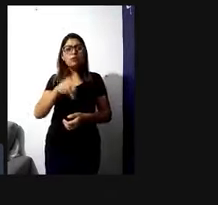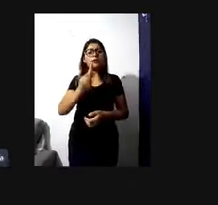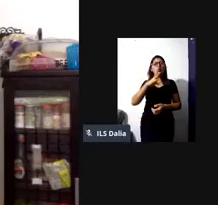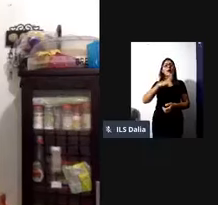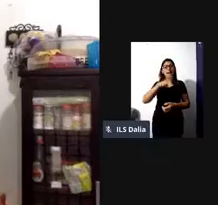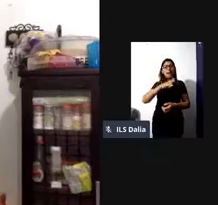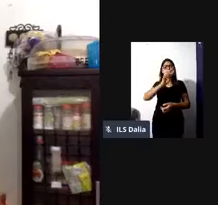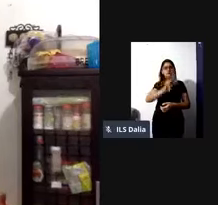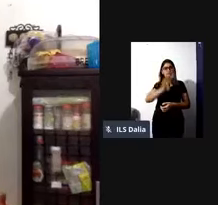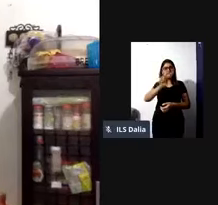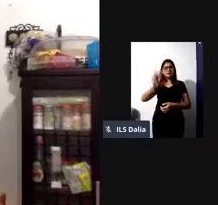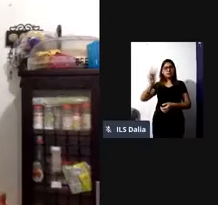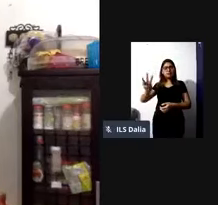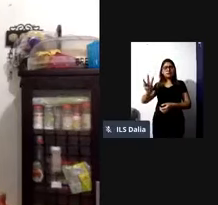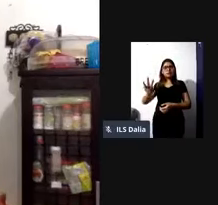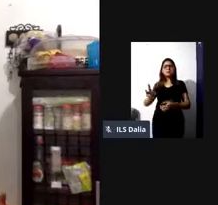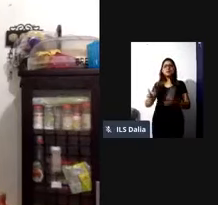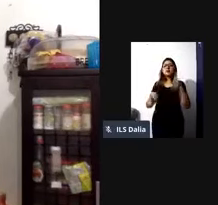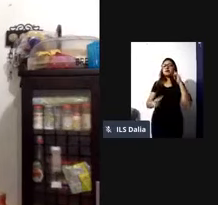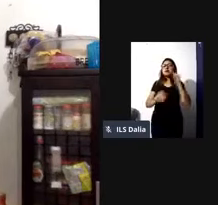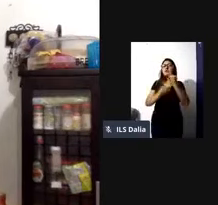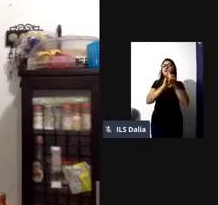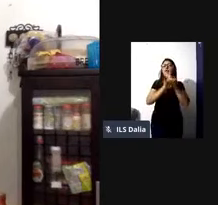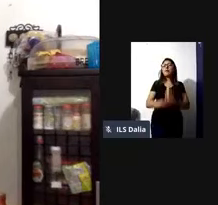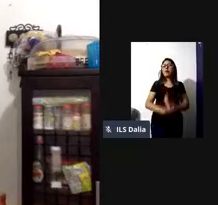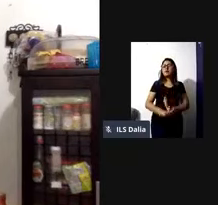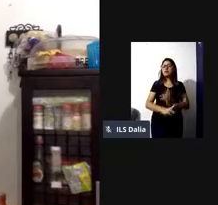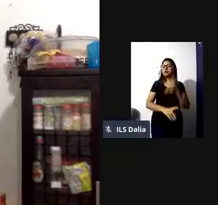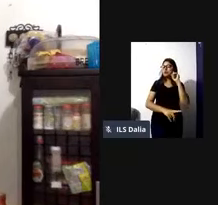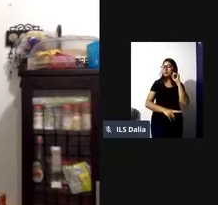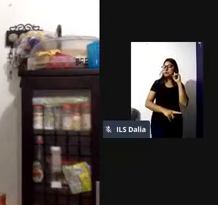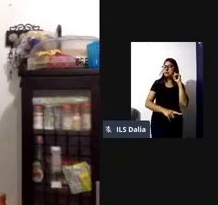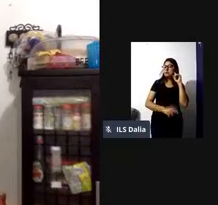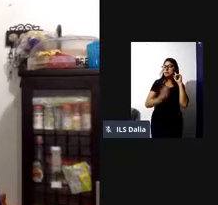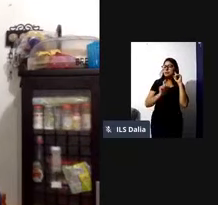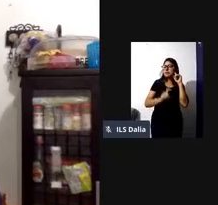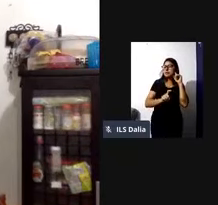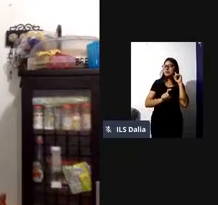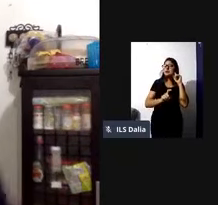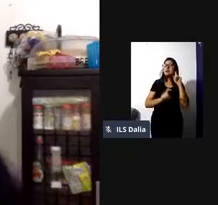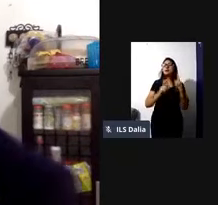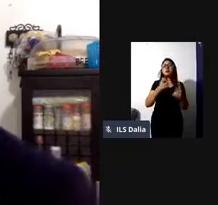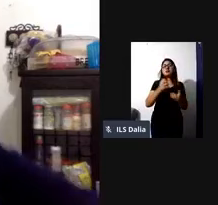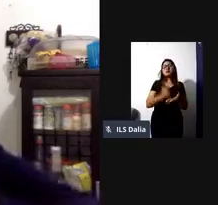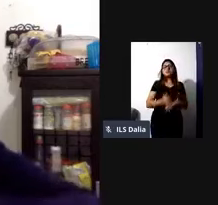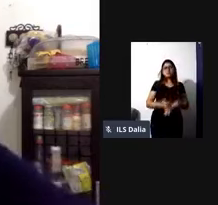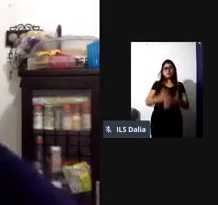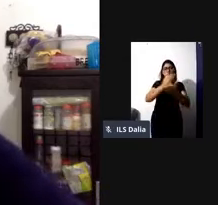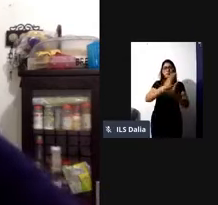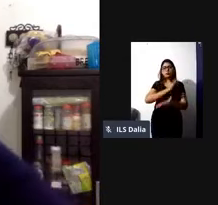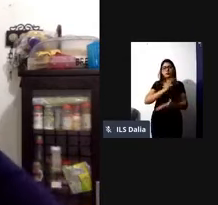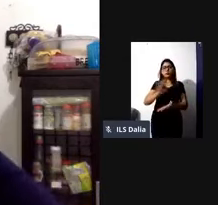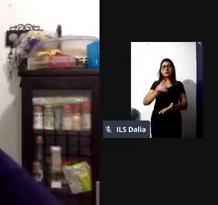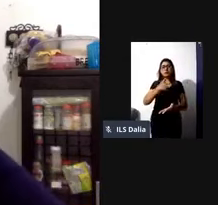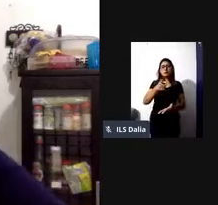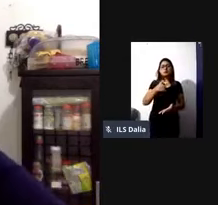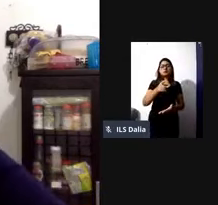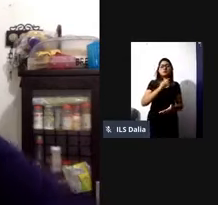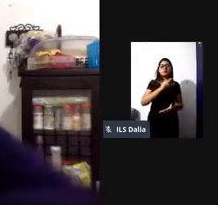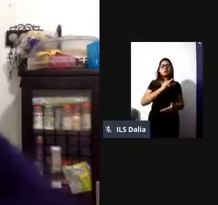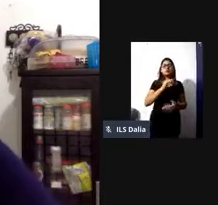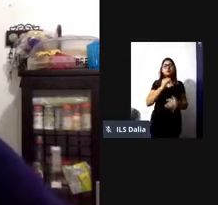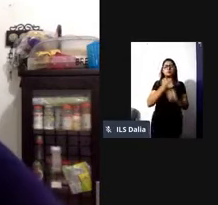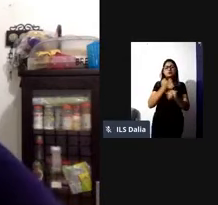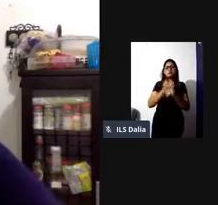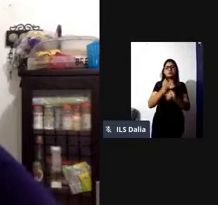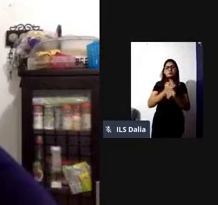la información en audio, que creo que eso les puede servir un poquito más para que lo puedan buscar en